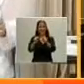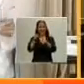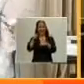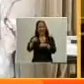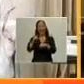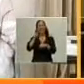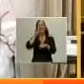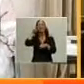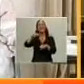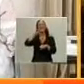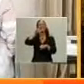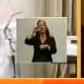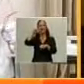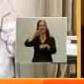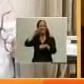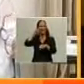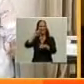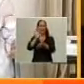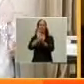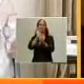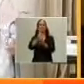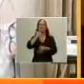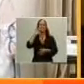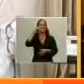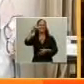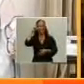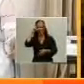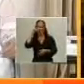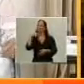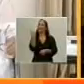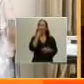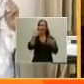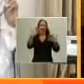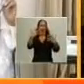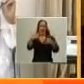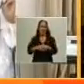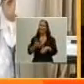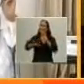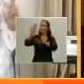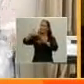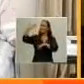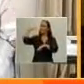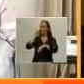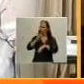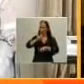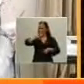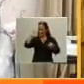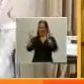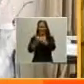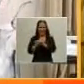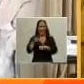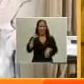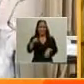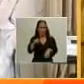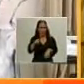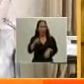la ex-CIDE, y además había un proyecto para presentarlo. Fue un intento de democratización ese que hizo Gustavo Delis, que